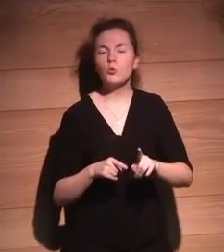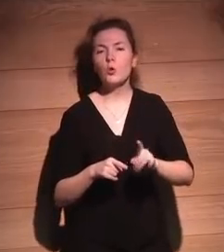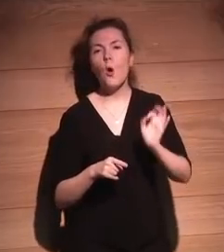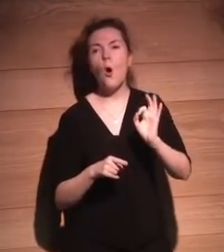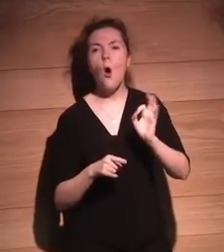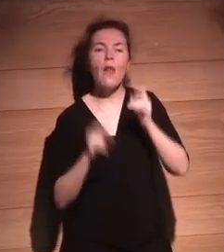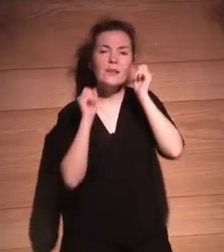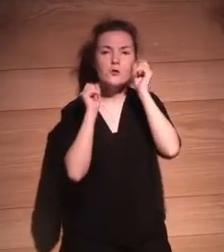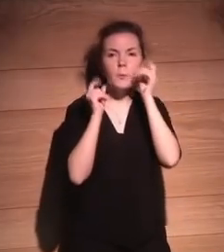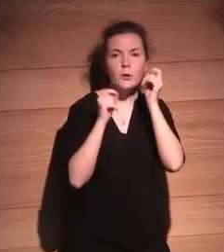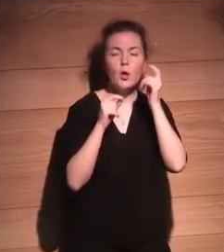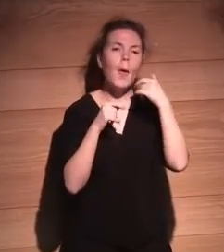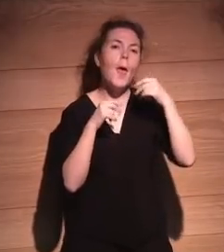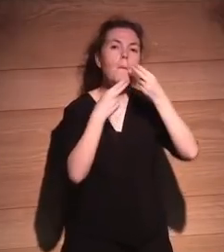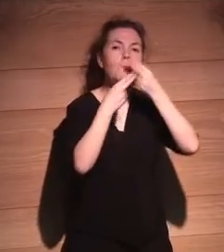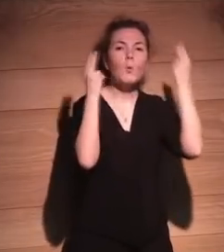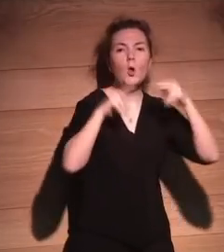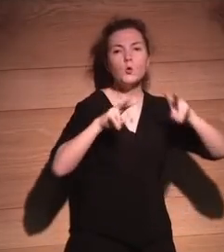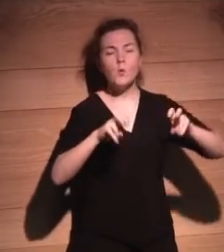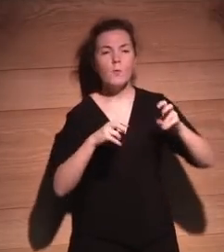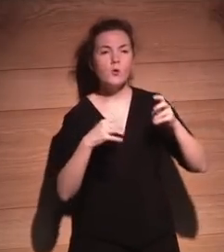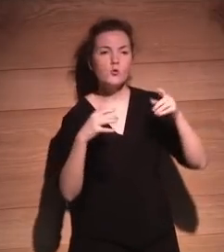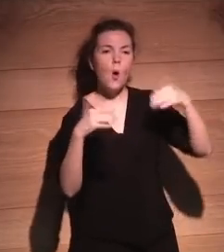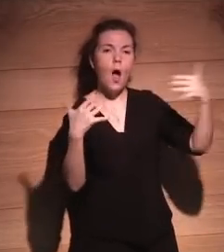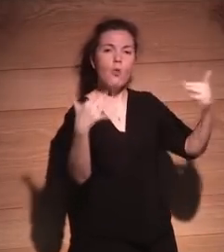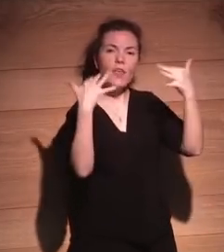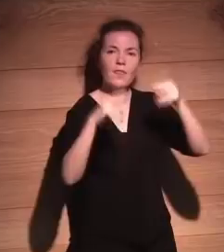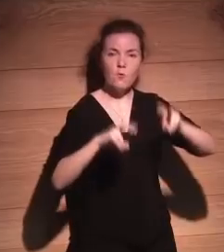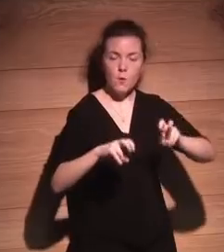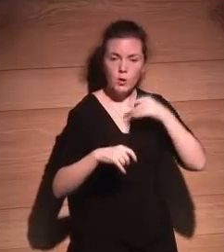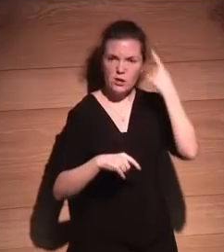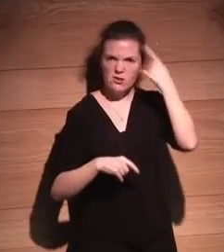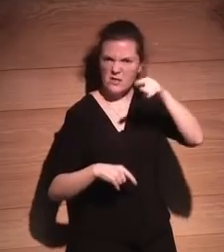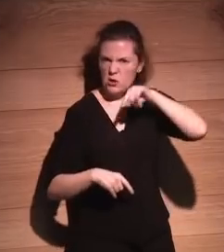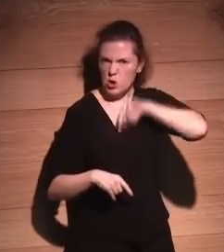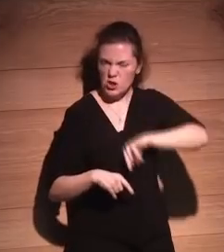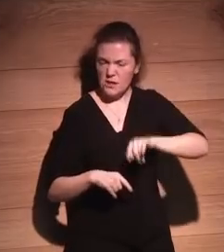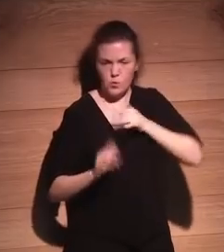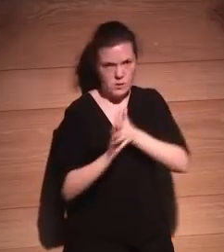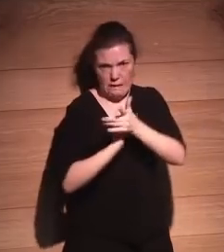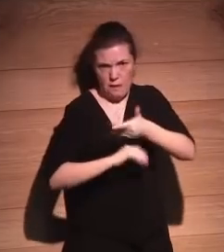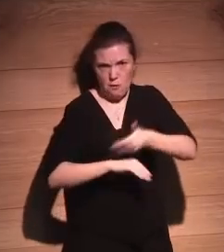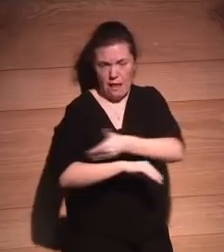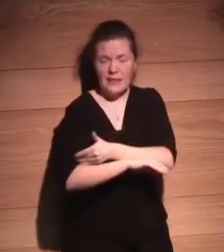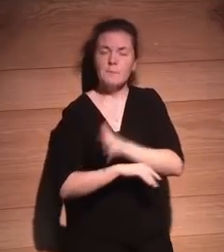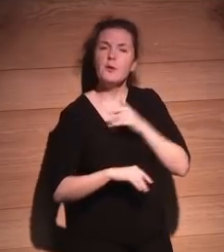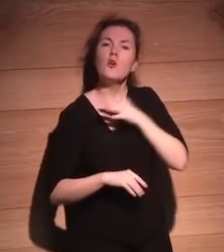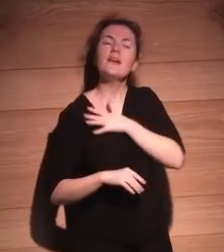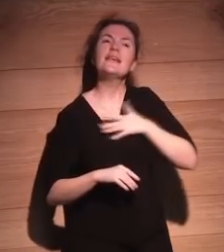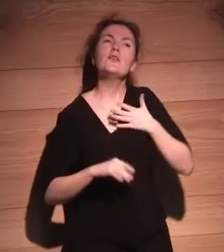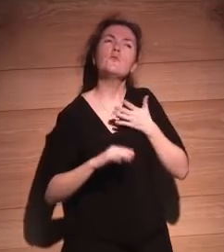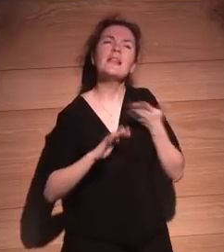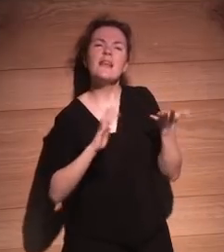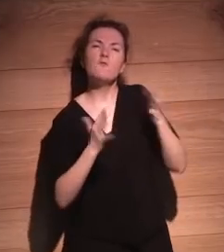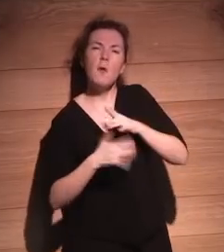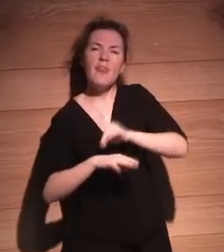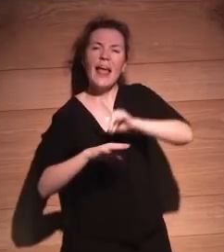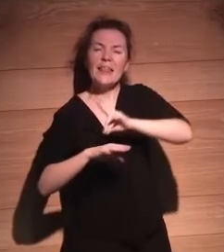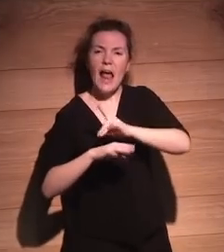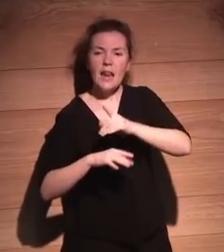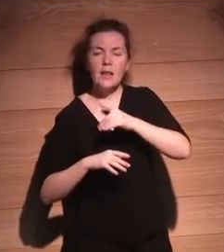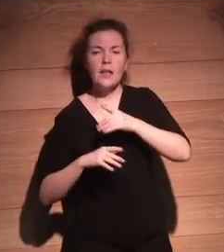vista de descubrimiento de nuevos públicos, de nuevas audiencias, porque además soy consciente de lo que has indicado al principio, pero sí que creo que la transformación digital que tenemos